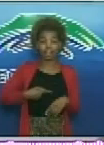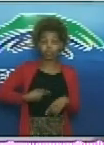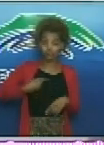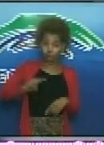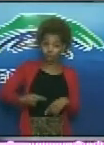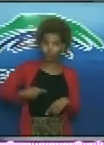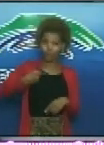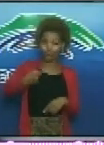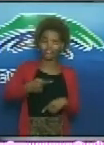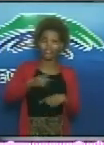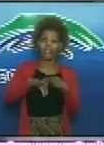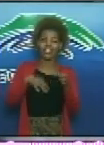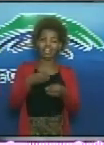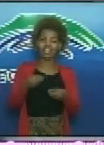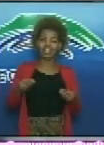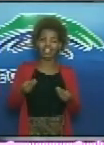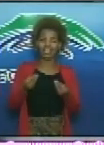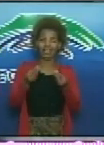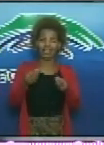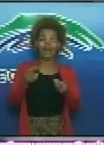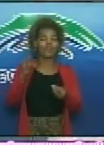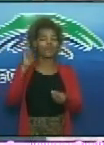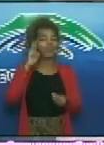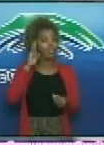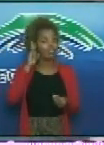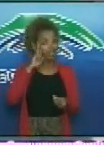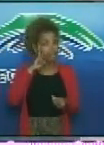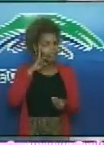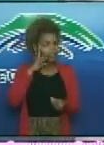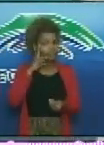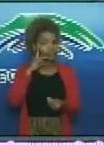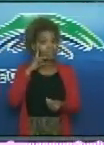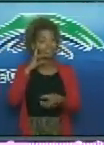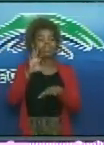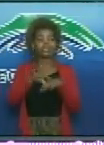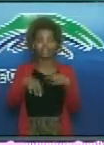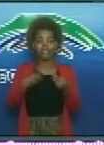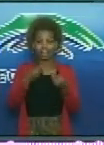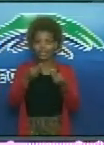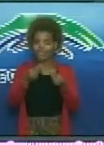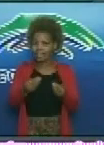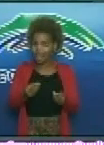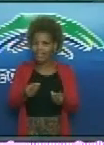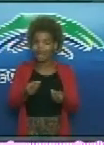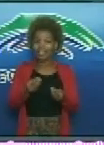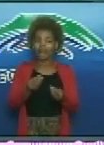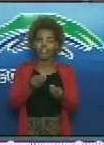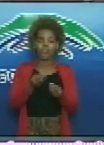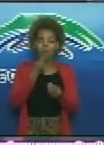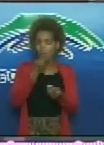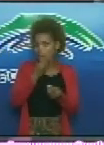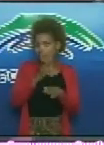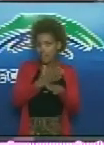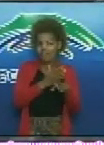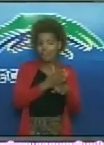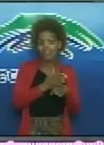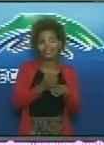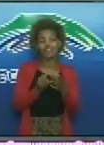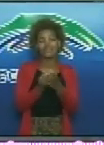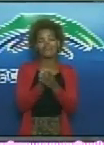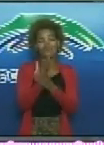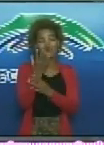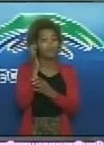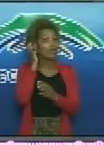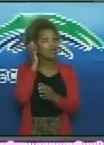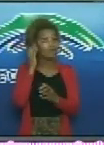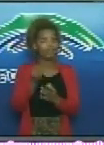10 litros de leche, además de donar viandas, especias y rosas para las mujeres. Esta donación con los médicos, que son